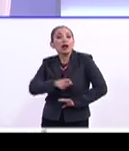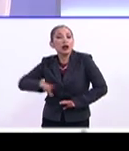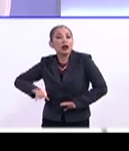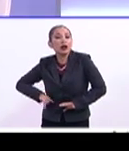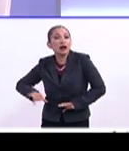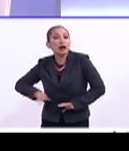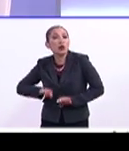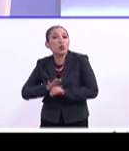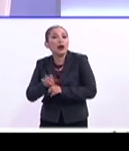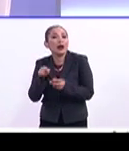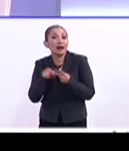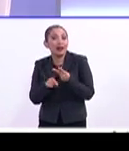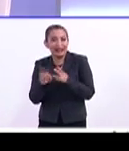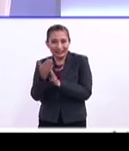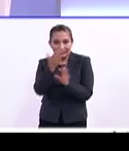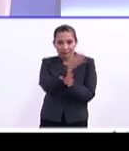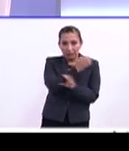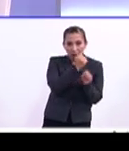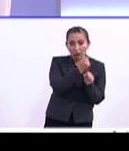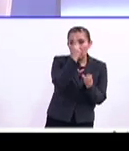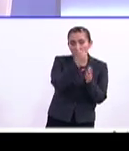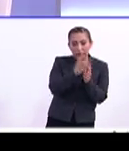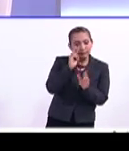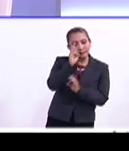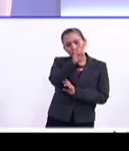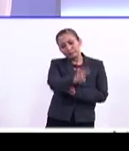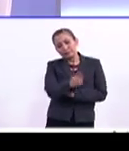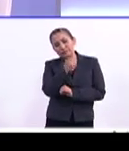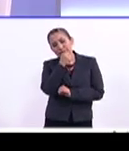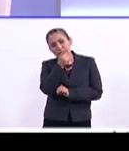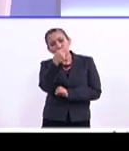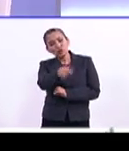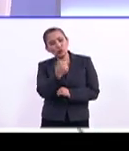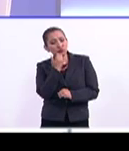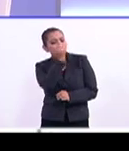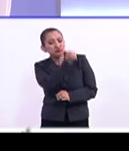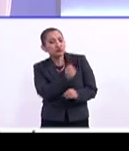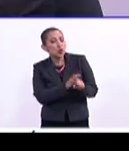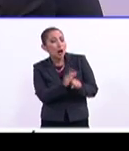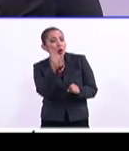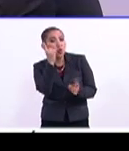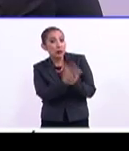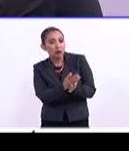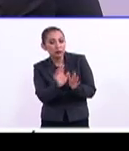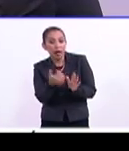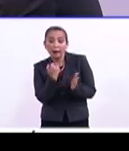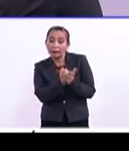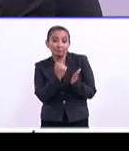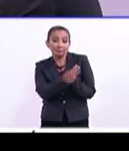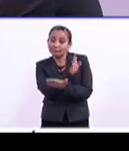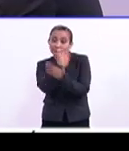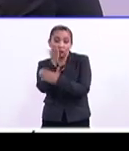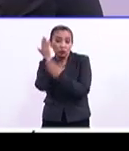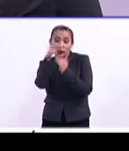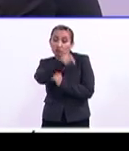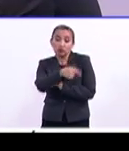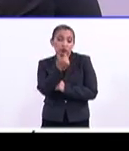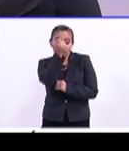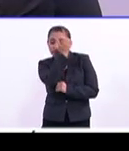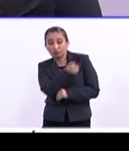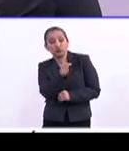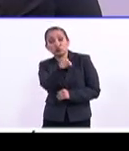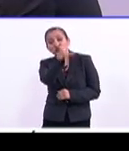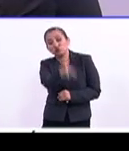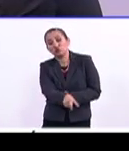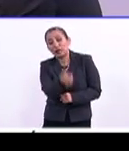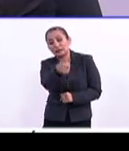muy importante. En años anteriores solamente se consideraba, como mencionaba, para qué eras bueno, y te obligaban en algunos casos a estudiar eso porque era para lo